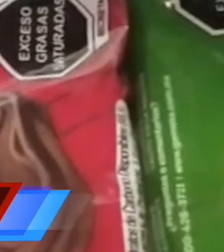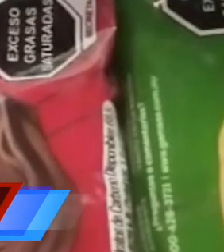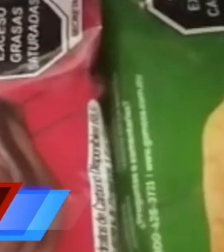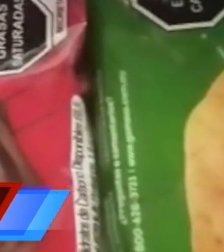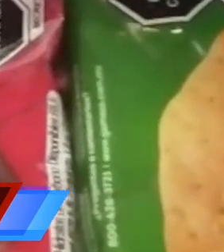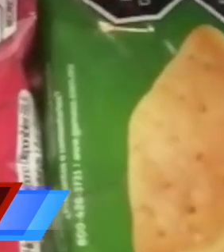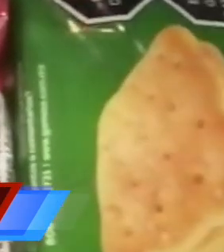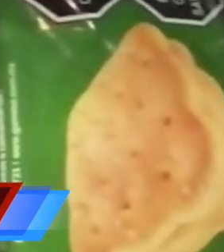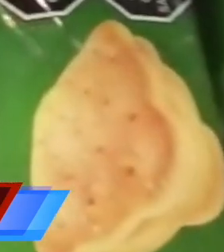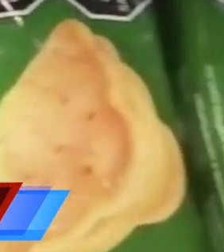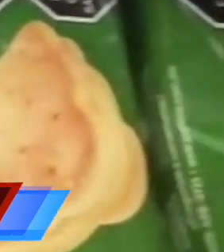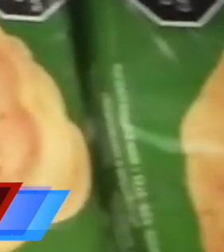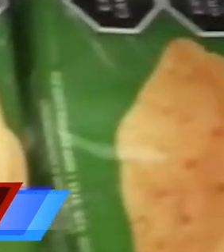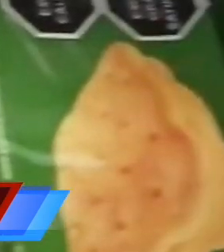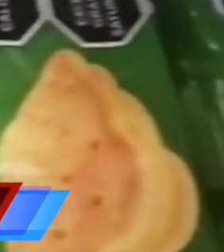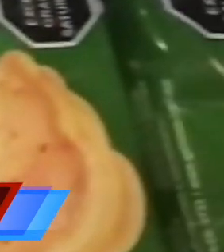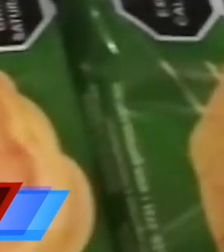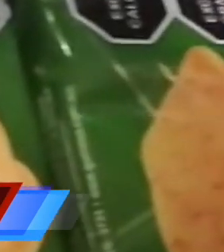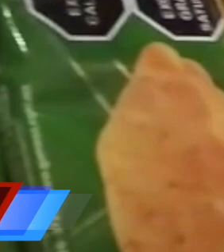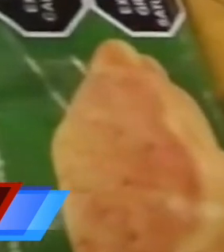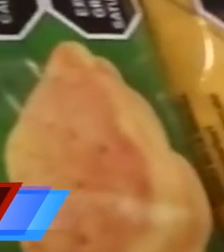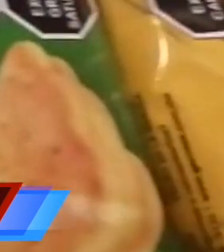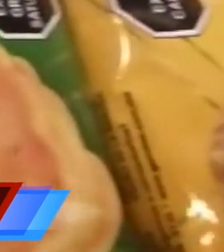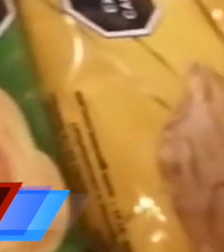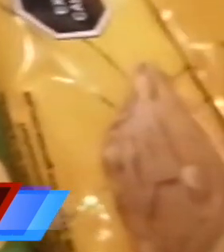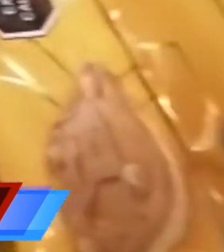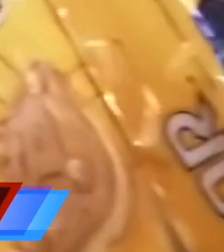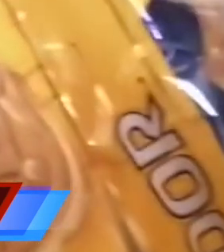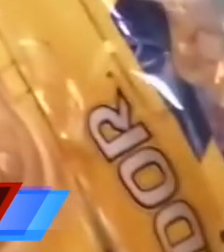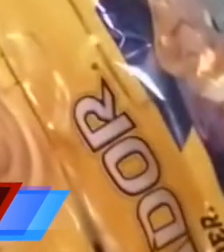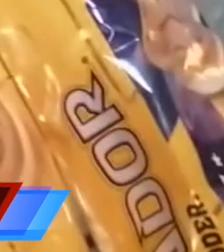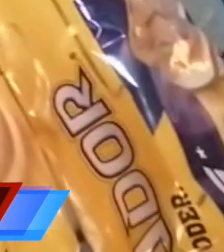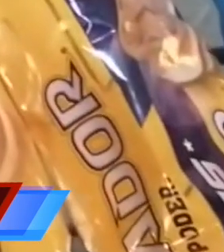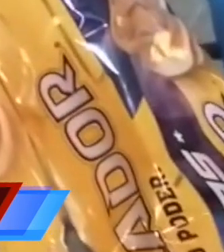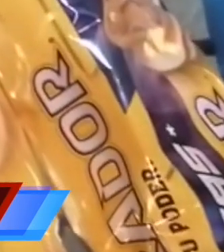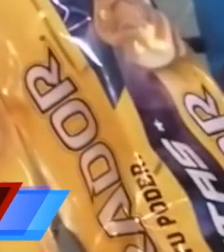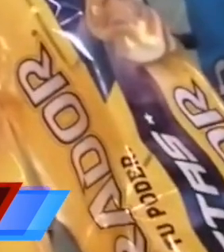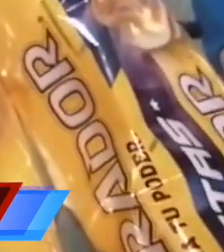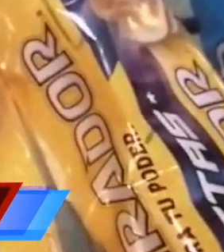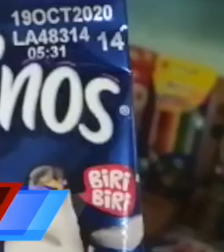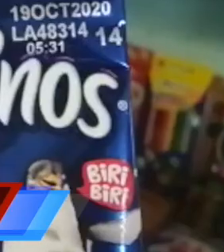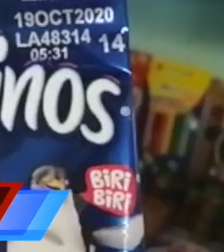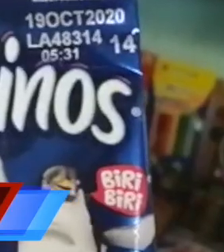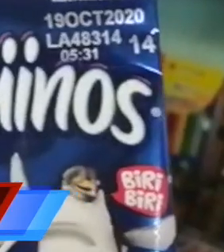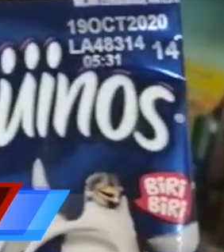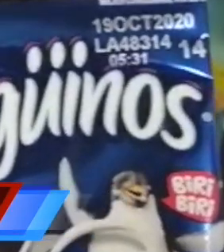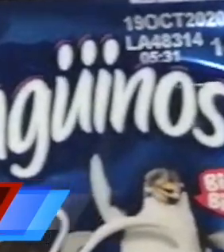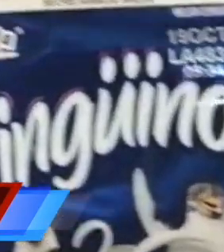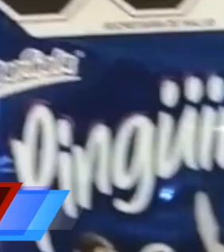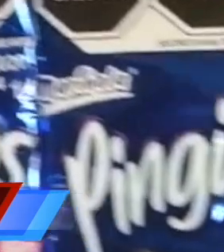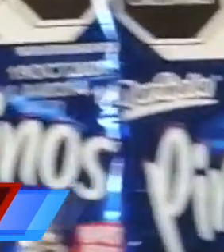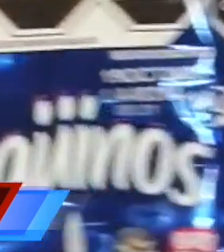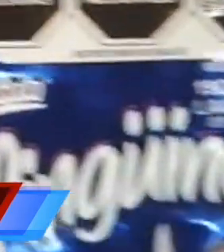forma más fácil la cantidad de azúcares, grasas y calorías que lleva cada alimento. Además, el titular de la Profeco afirmó que